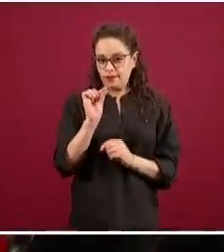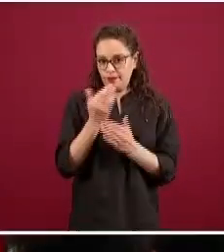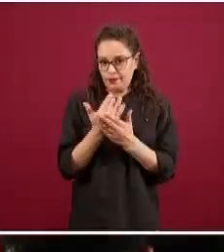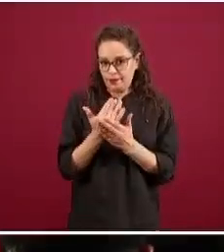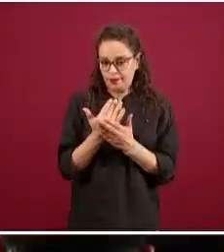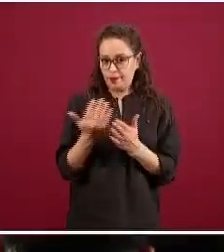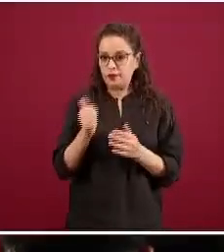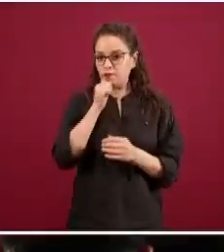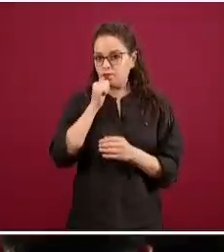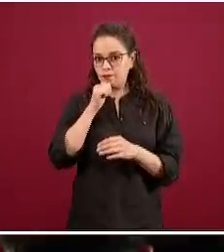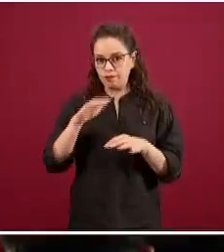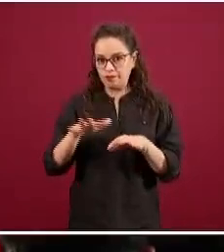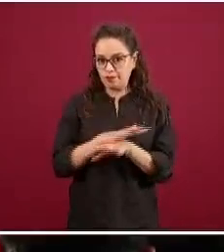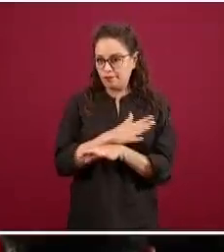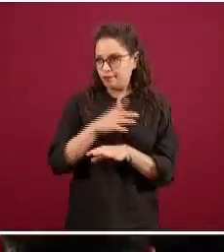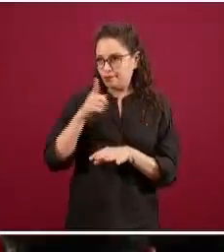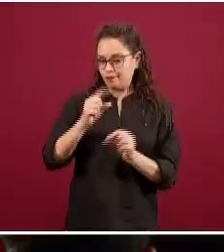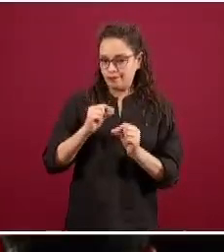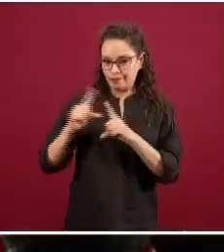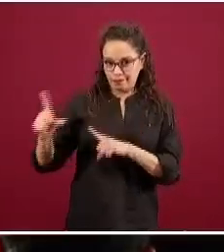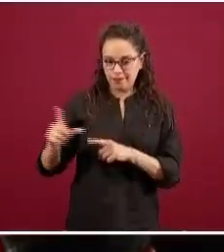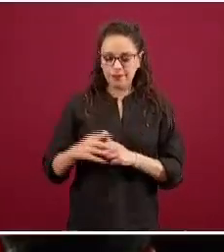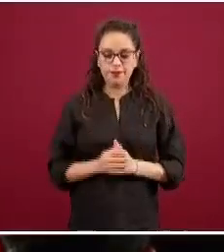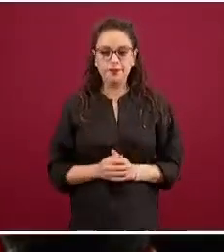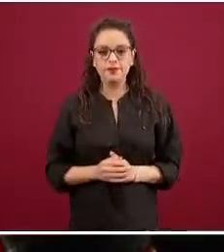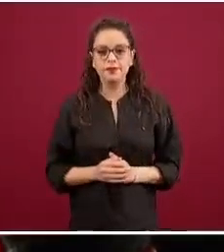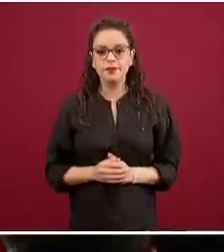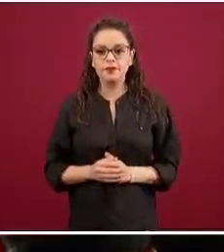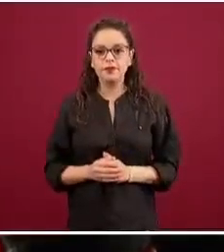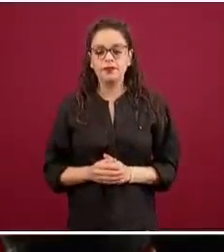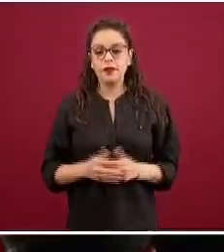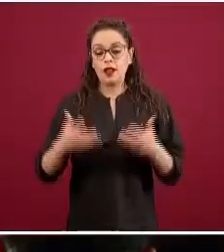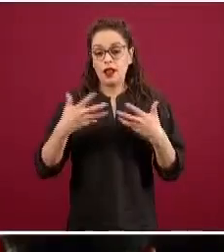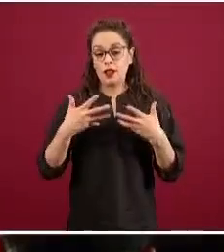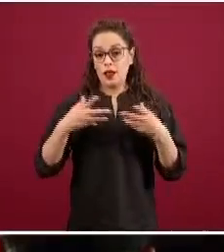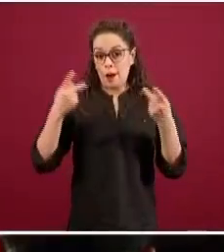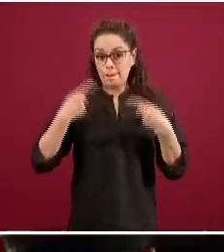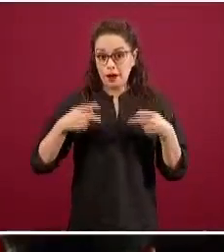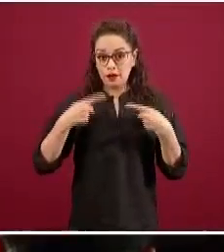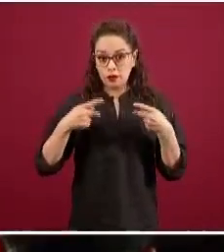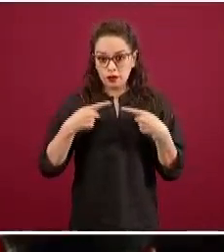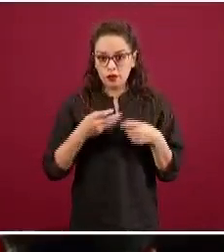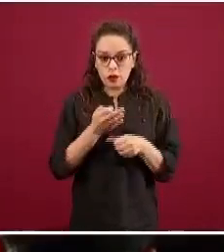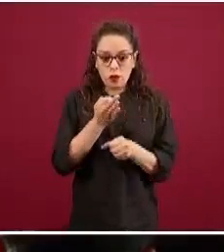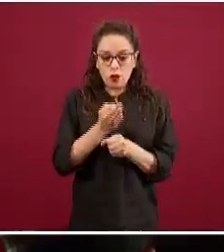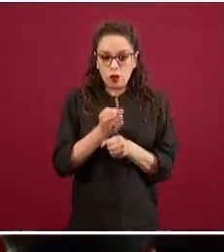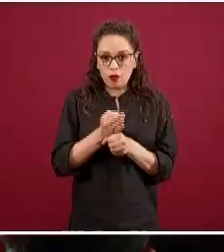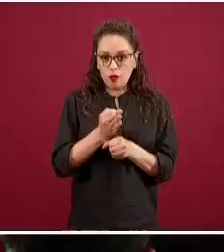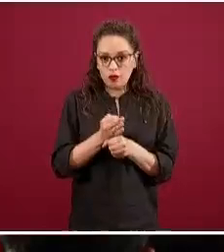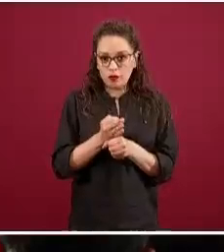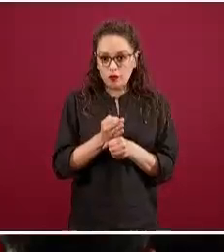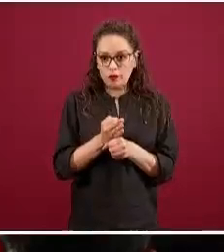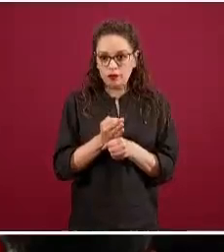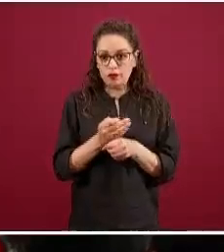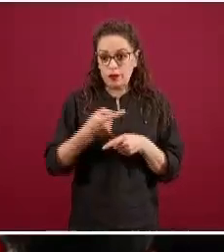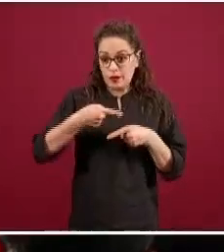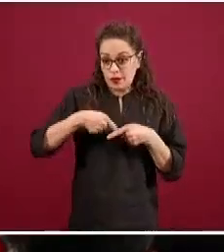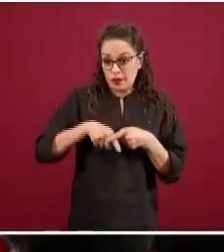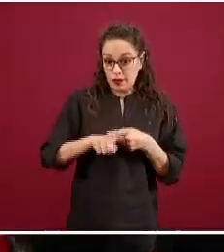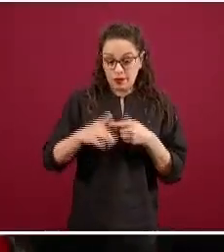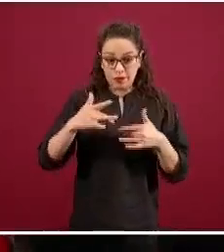cambiarle. Naturalmente, en la medida en que hay personas que en este momento iniciaron